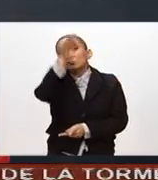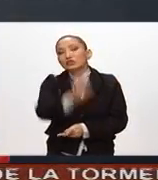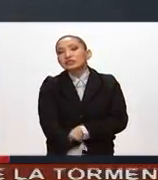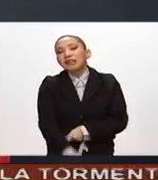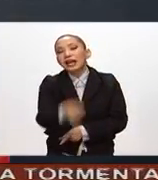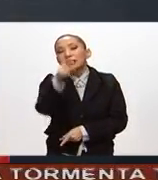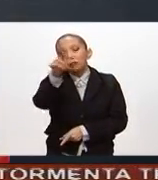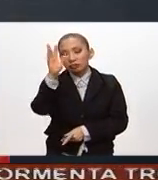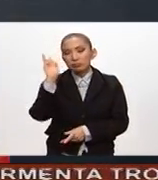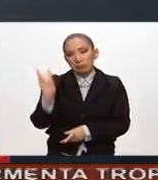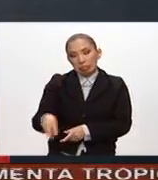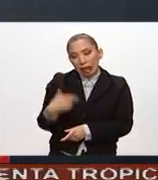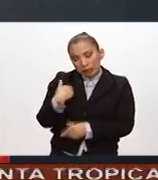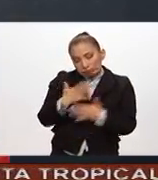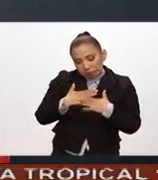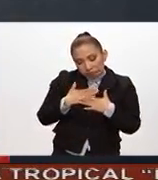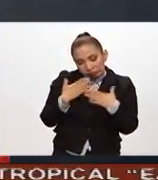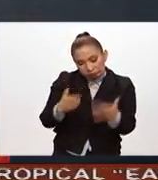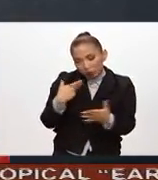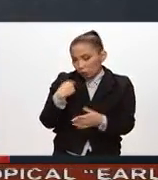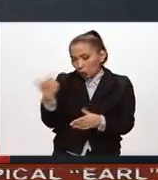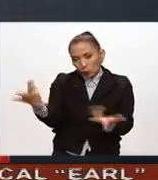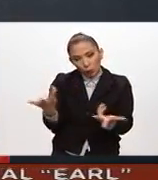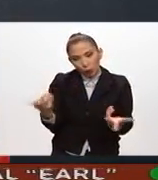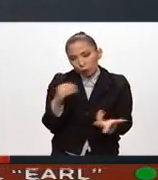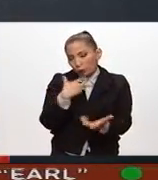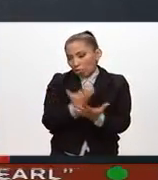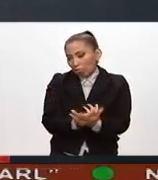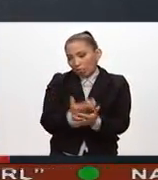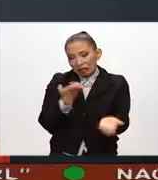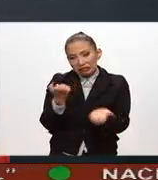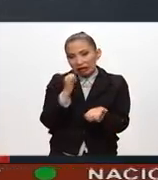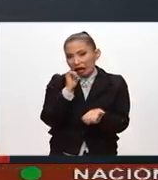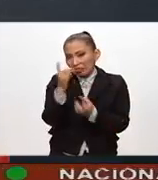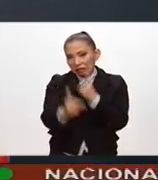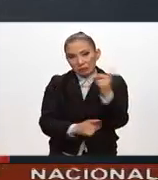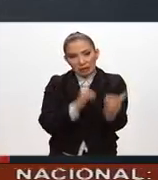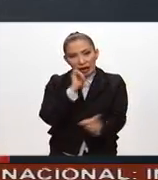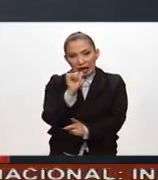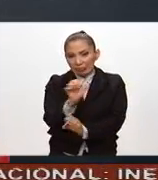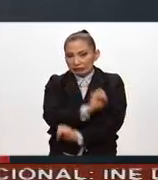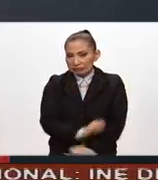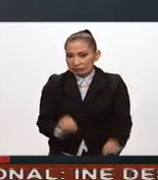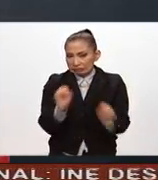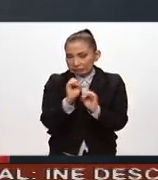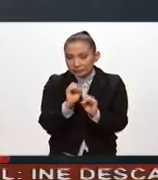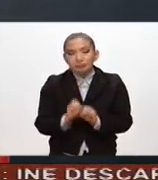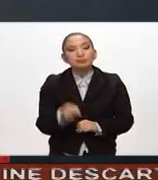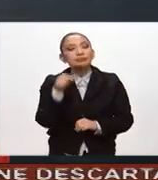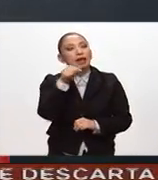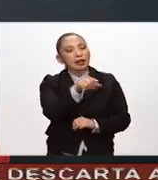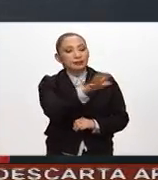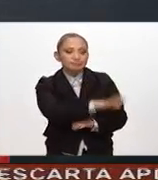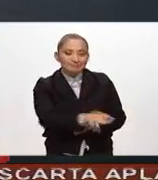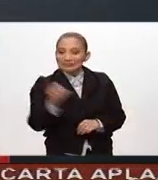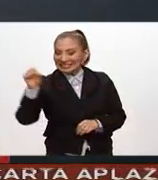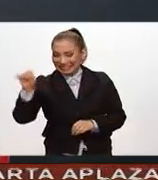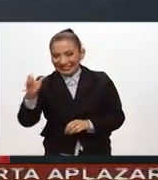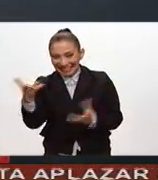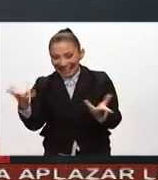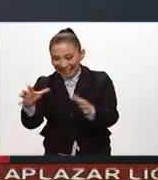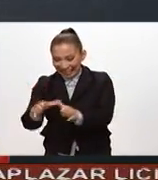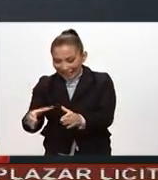46% reconoce abiertamente no realizar ejercicio o practicar algún deporte de manera cotidiana. Y entre quienes sí lo